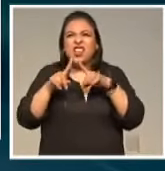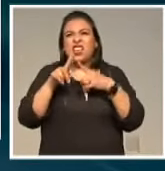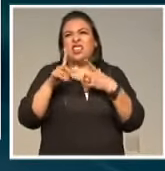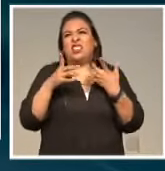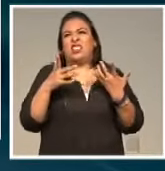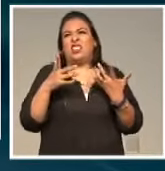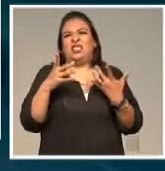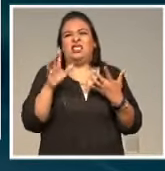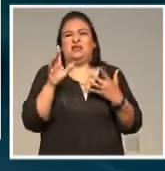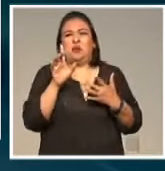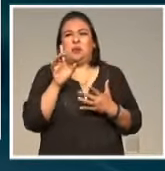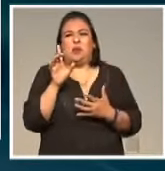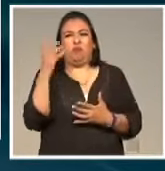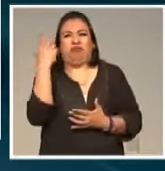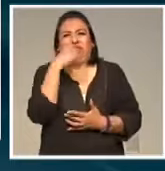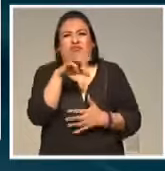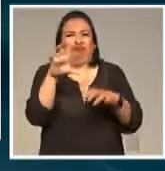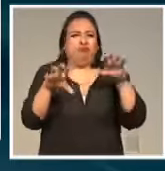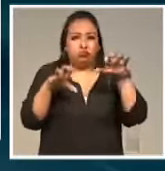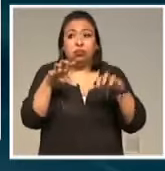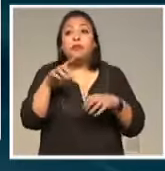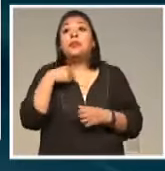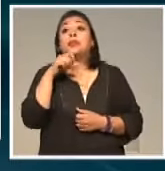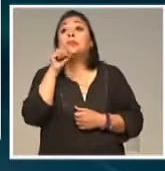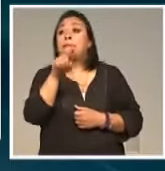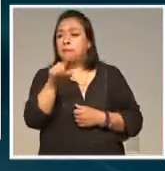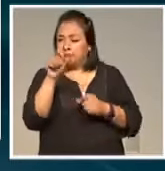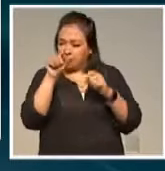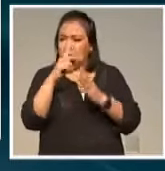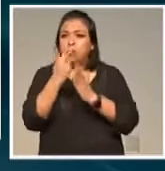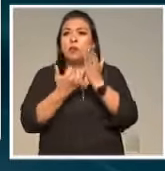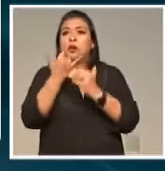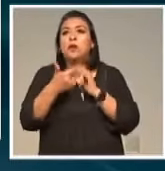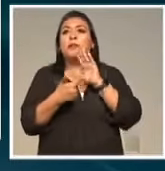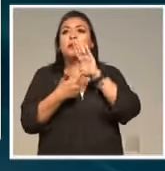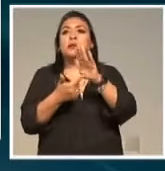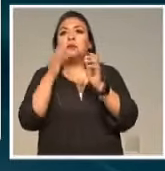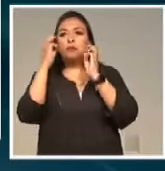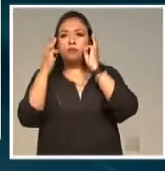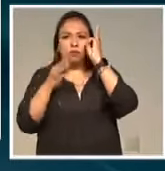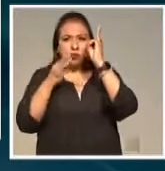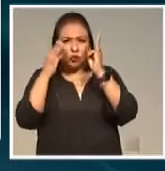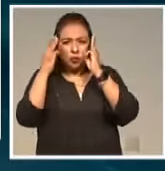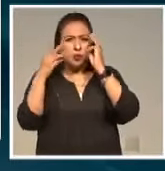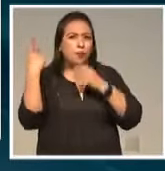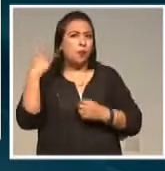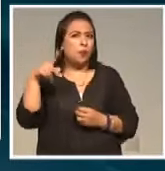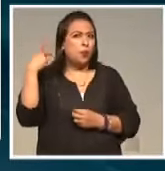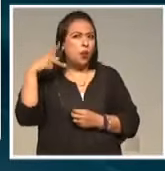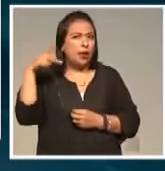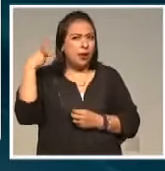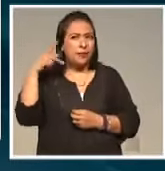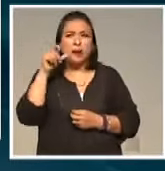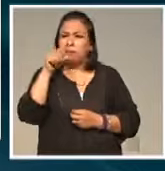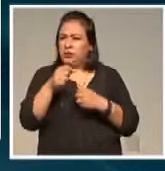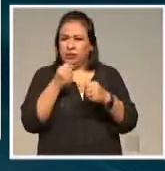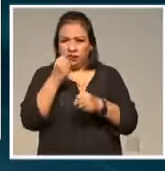imagen monstruosa. Y también presenté el mismo proyecto en el Museo de Erasto Cortés en Puebla el mismo